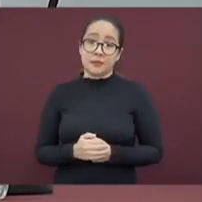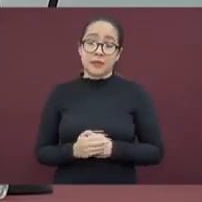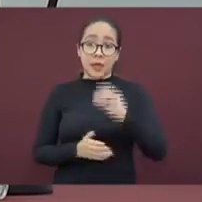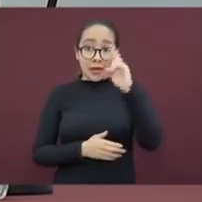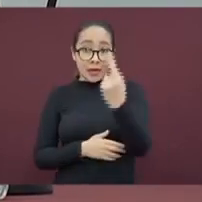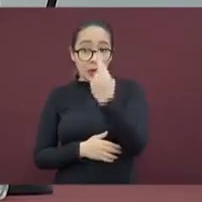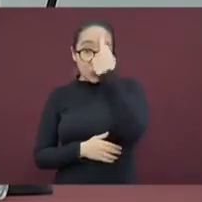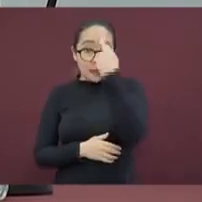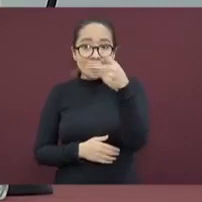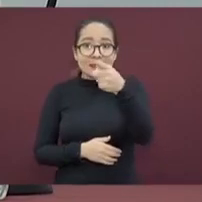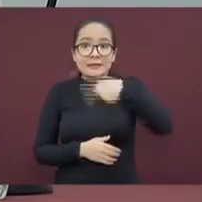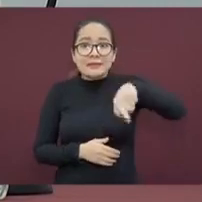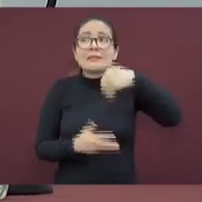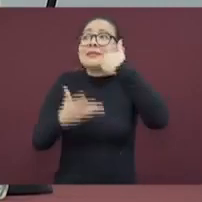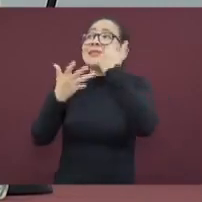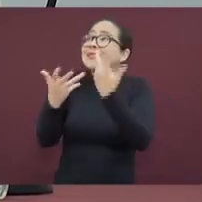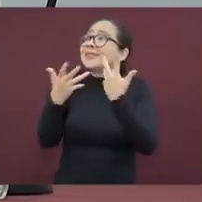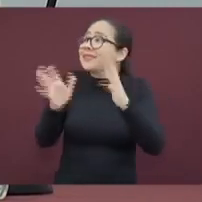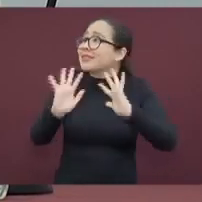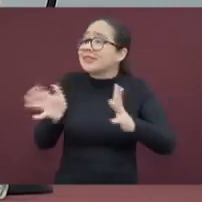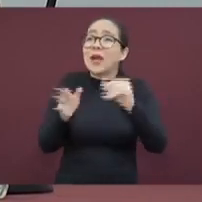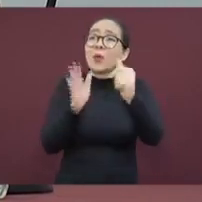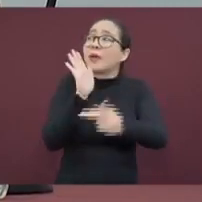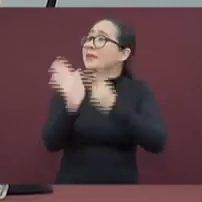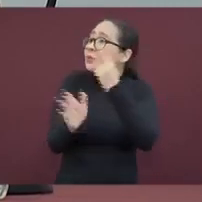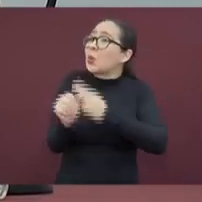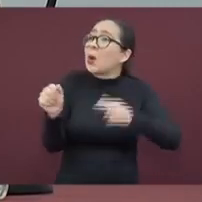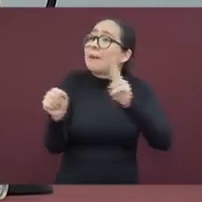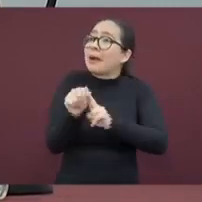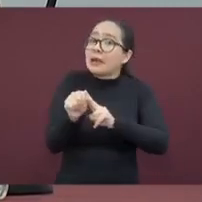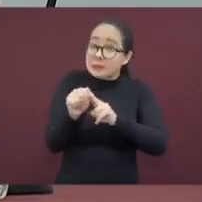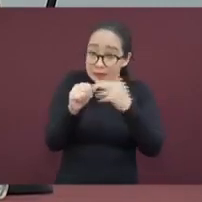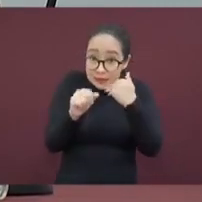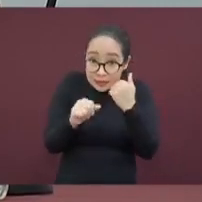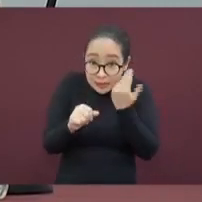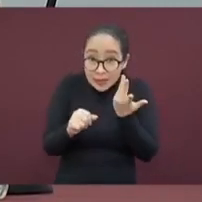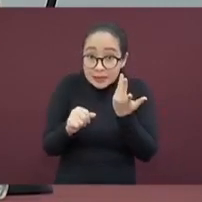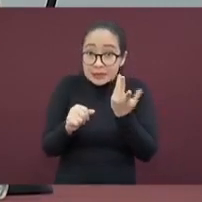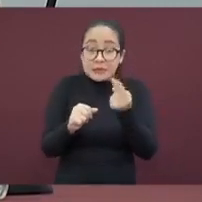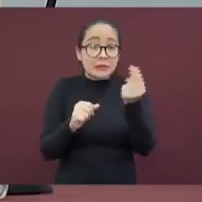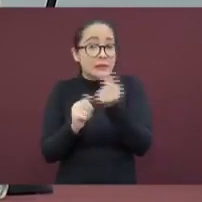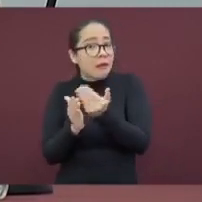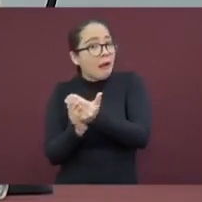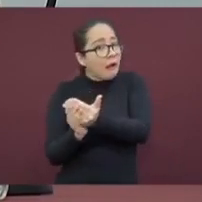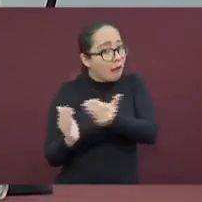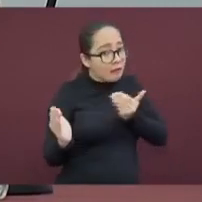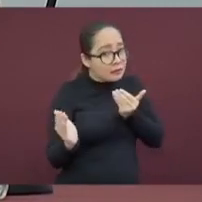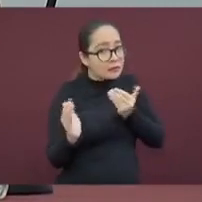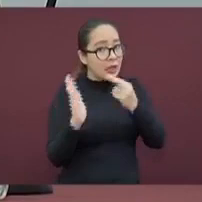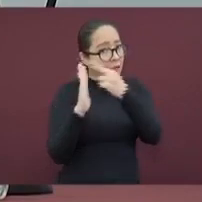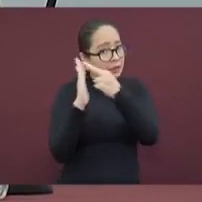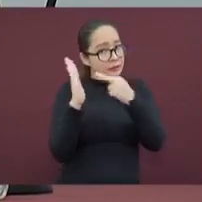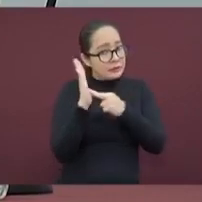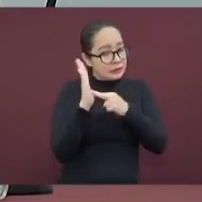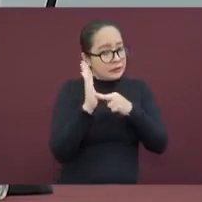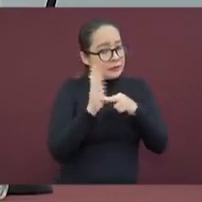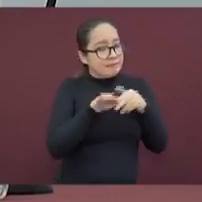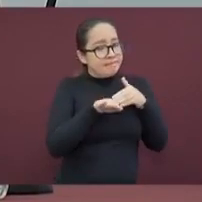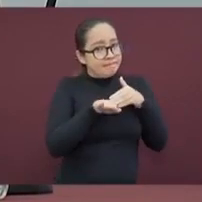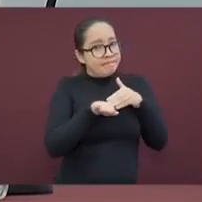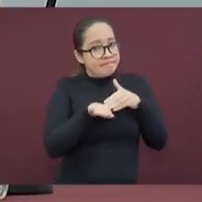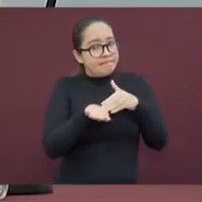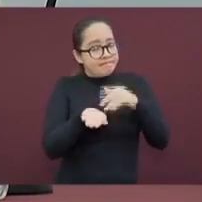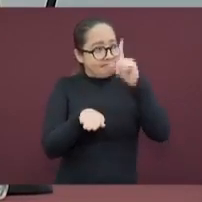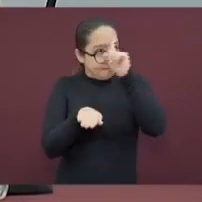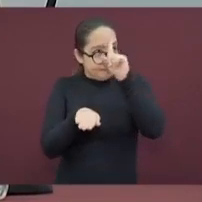algunas actividades debemos cumplir puntualmente al pie de la letra con las recomendaciones